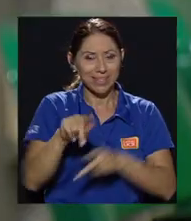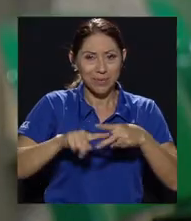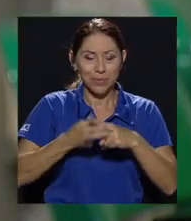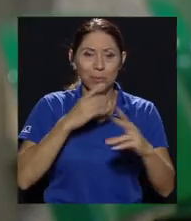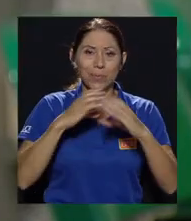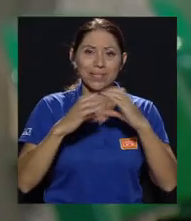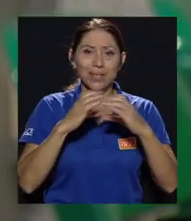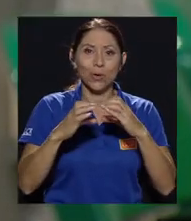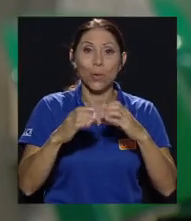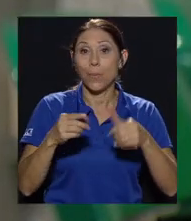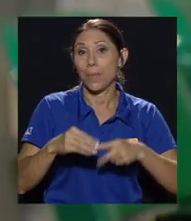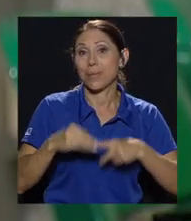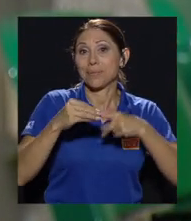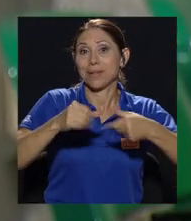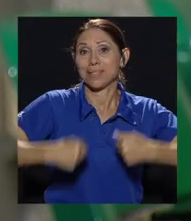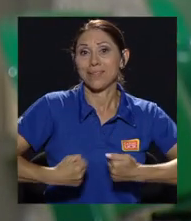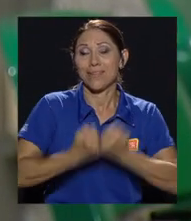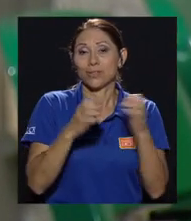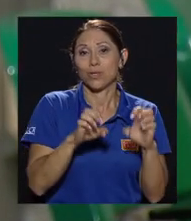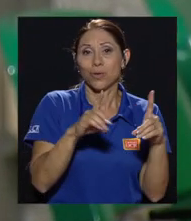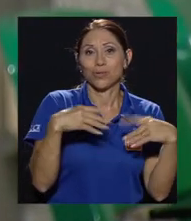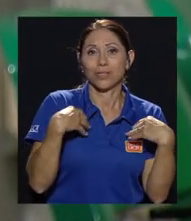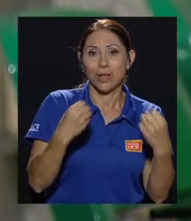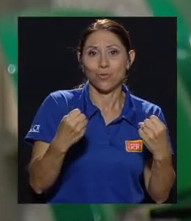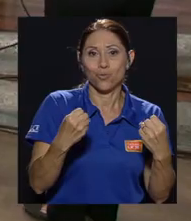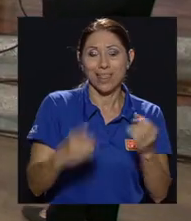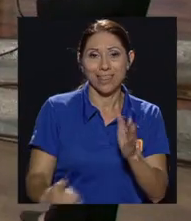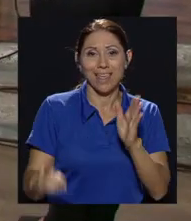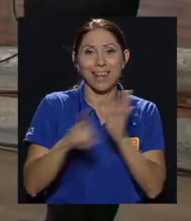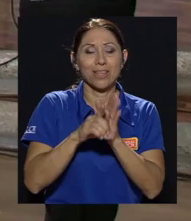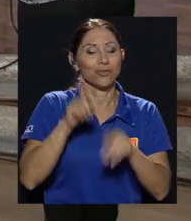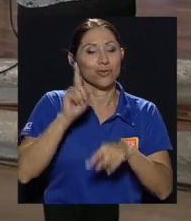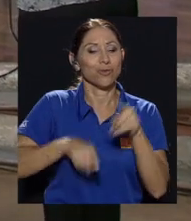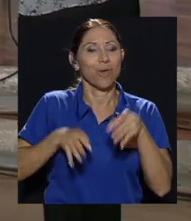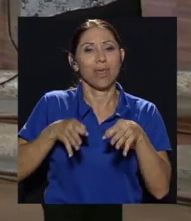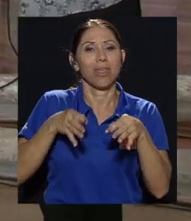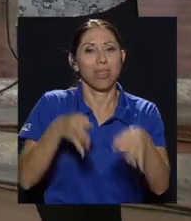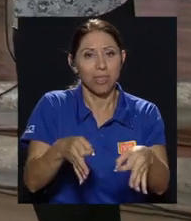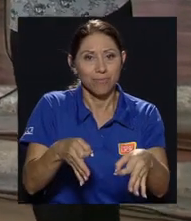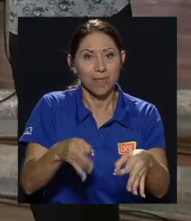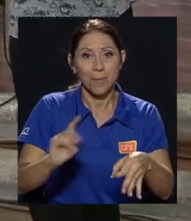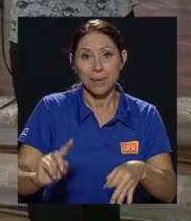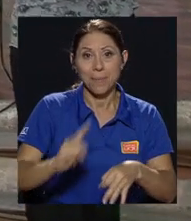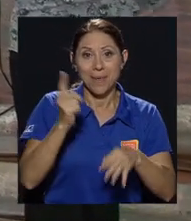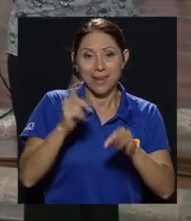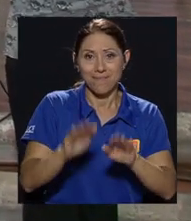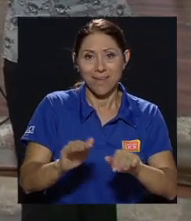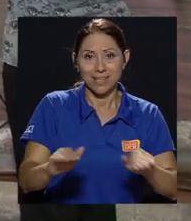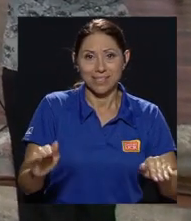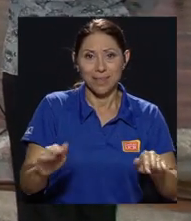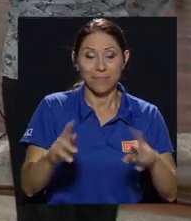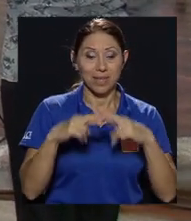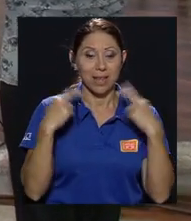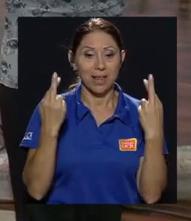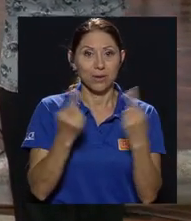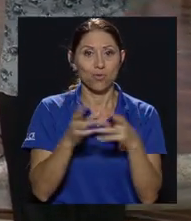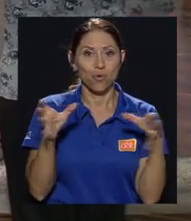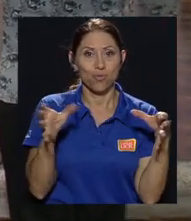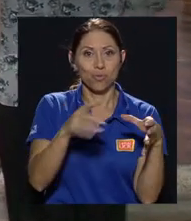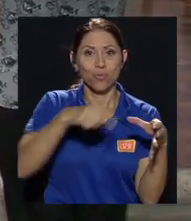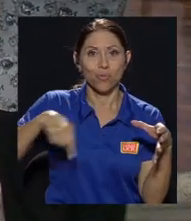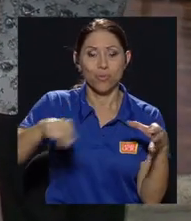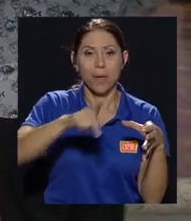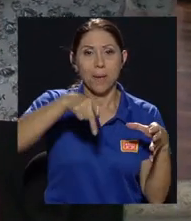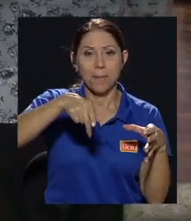desafíos en educación y salud, derechos impostergables de la primera infancia, que reunió a las autoridades del Patronato Nacional de